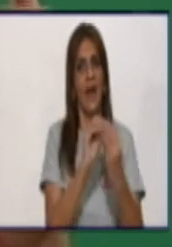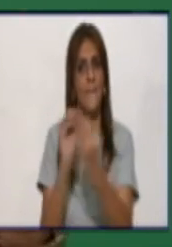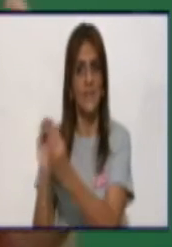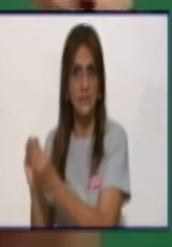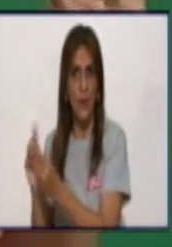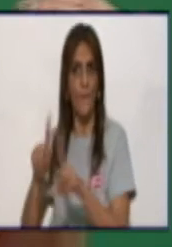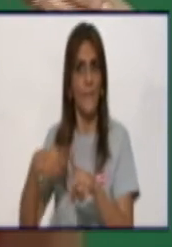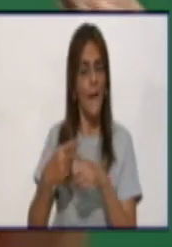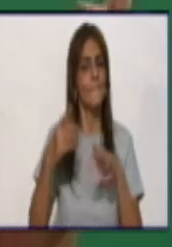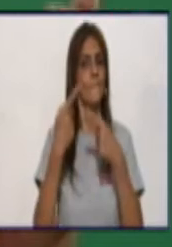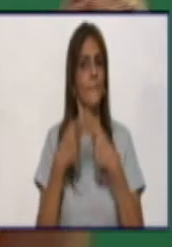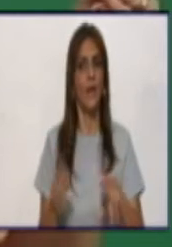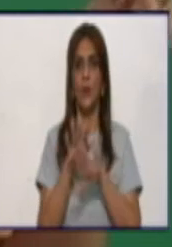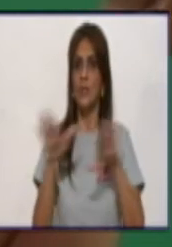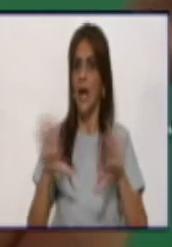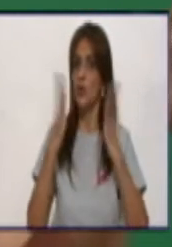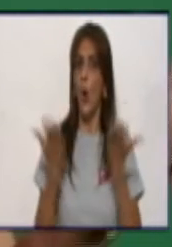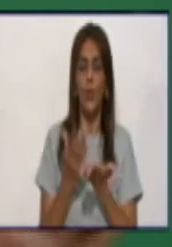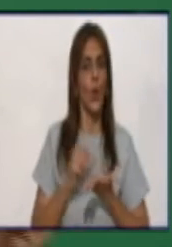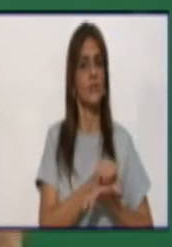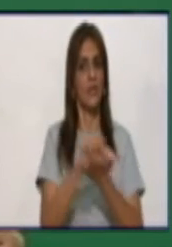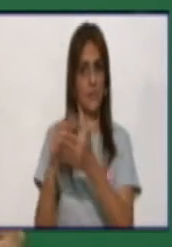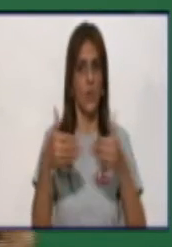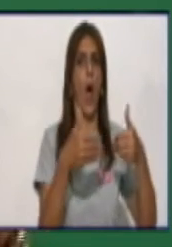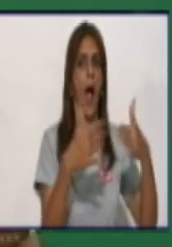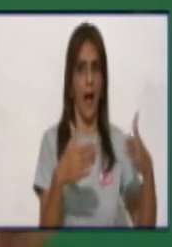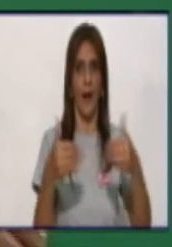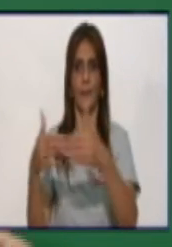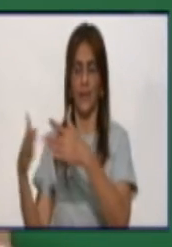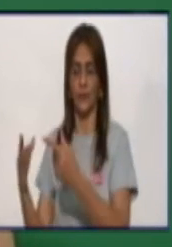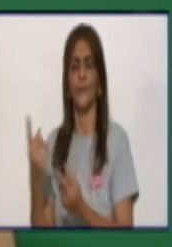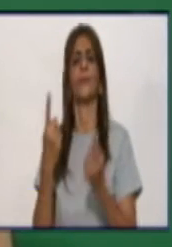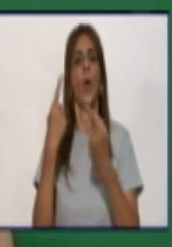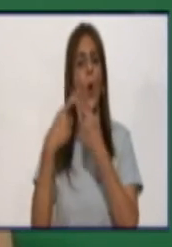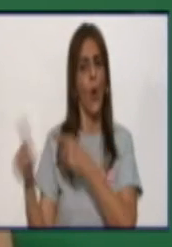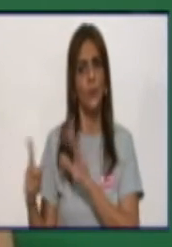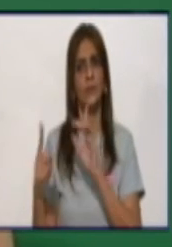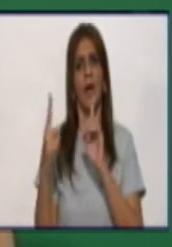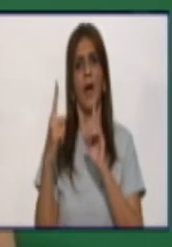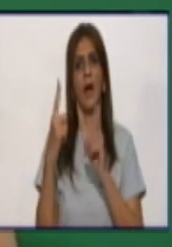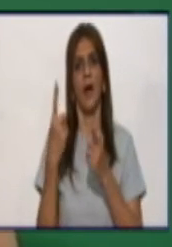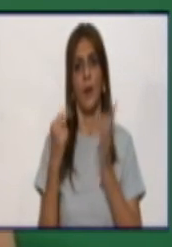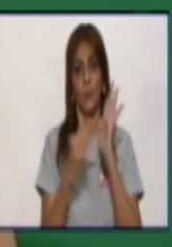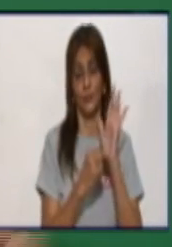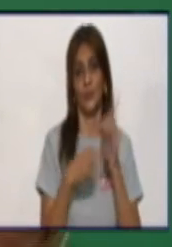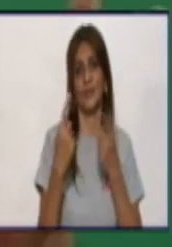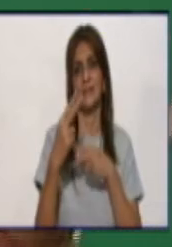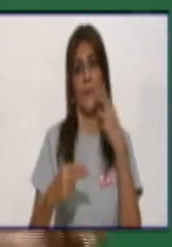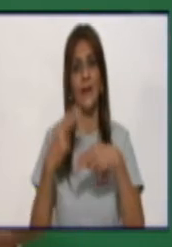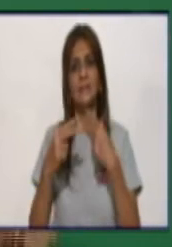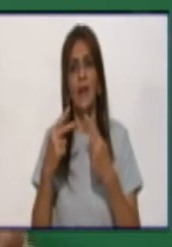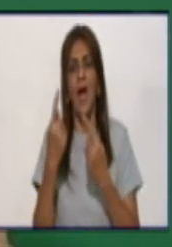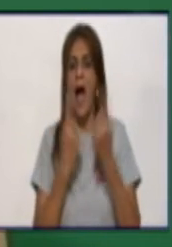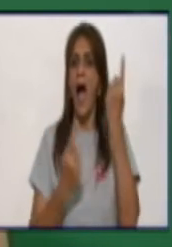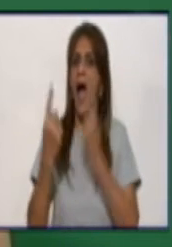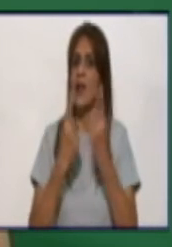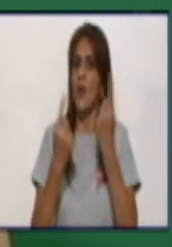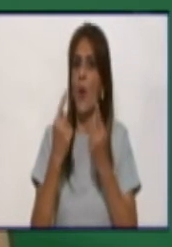algo que así tiene que ser de manera muy paulatina serán aquellos pacientes pendientes de